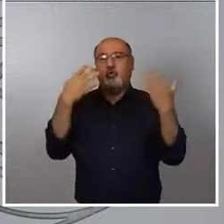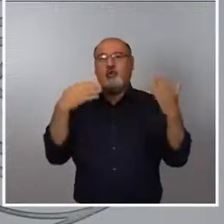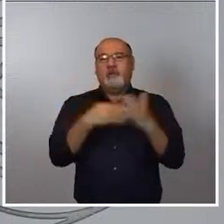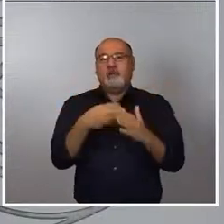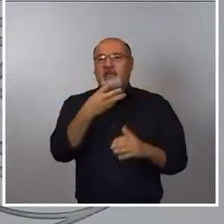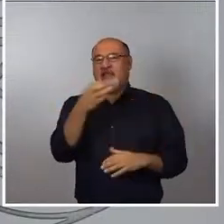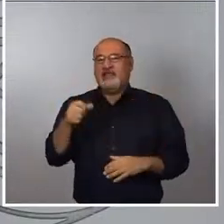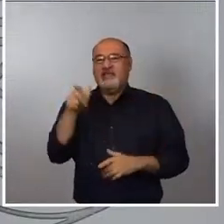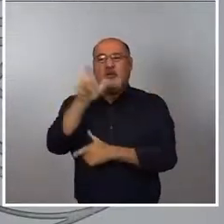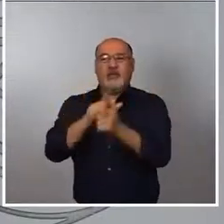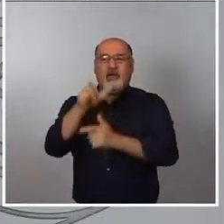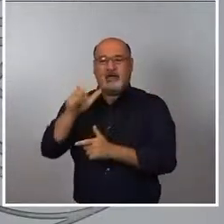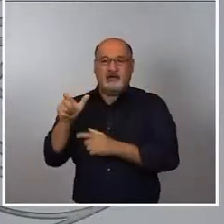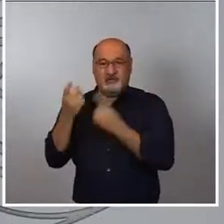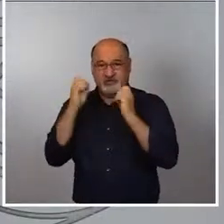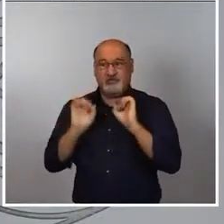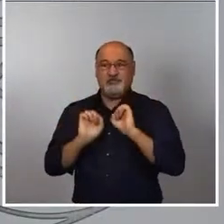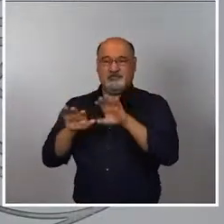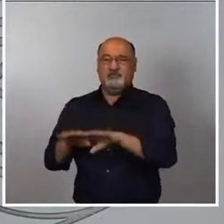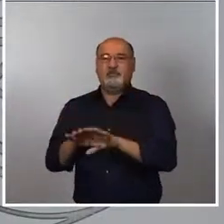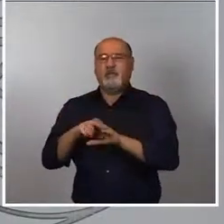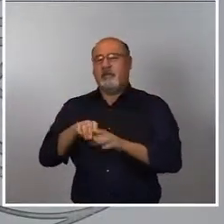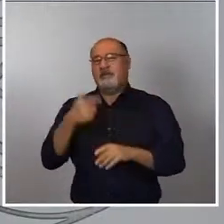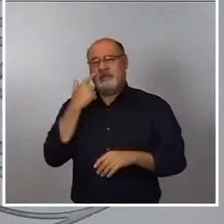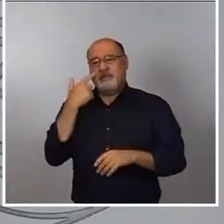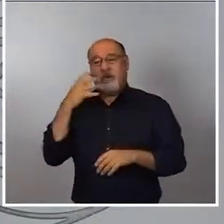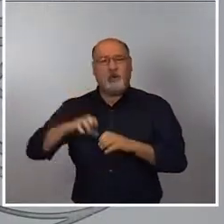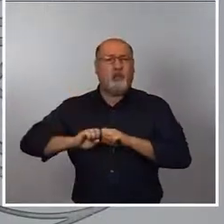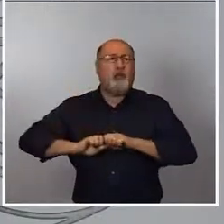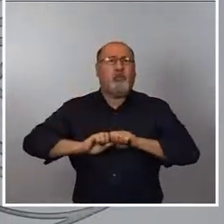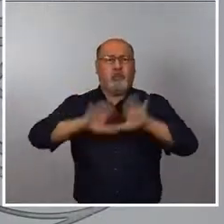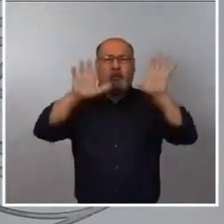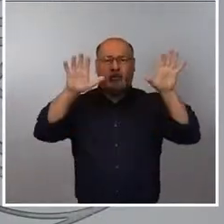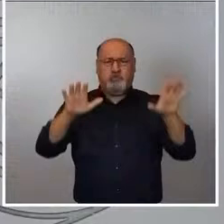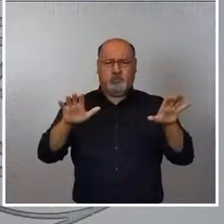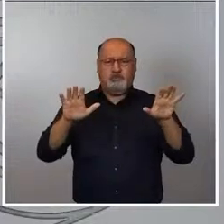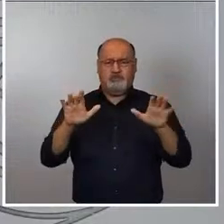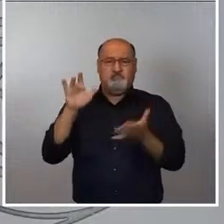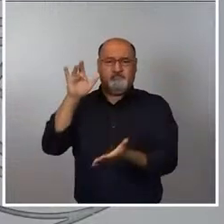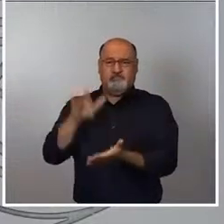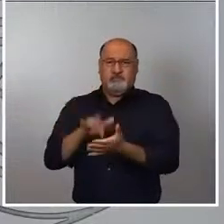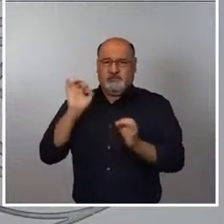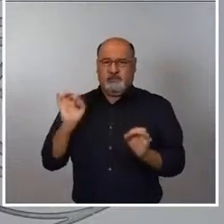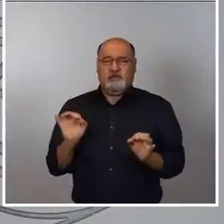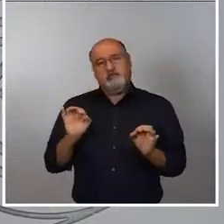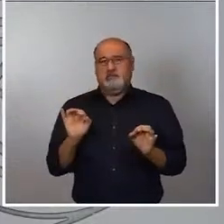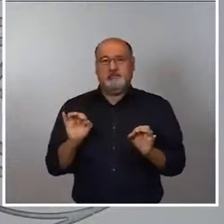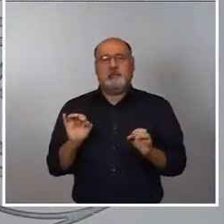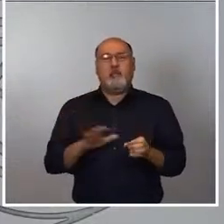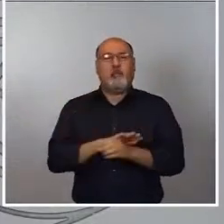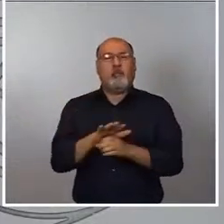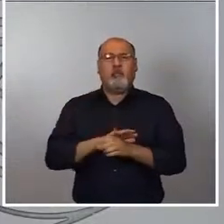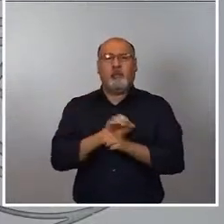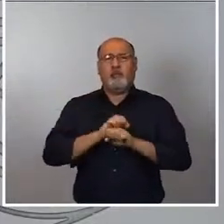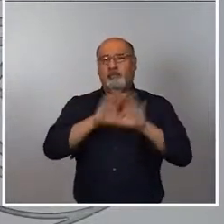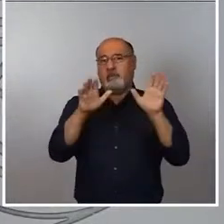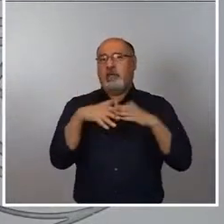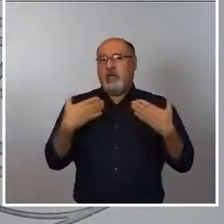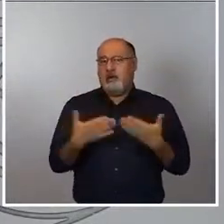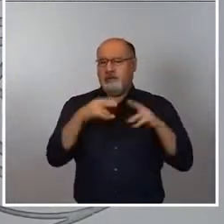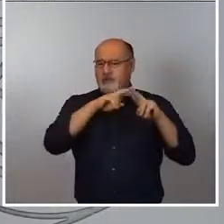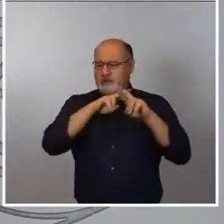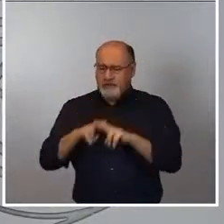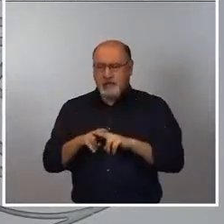al que damos que de mayor repercusión en cuanto al número y también de efecto mediático también se están sean producidos y siguen